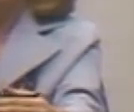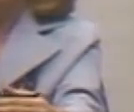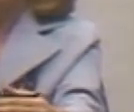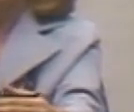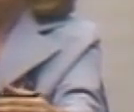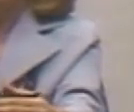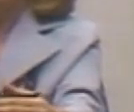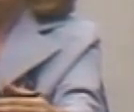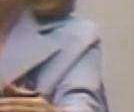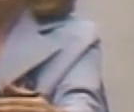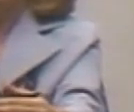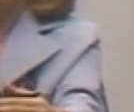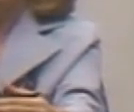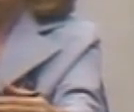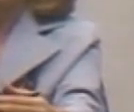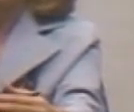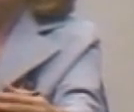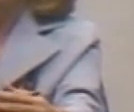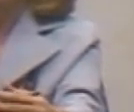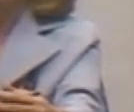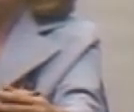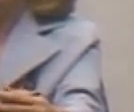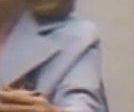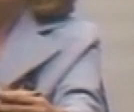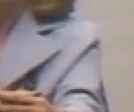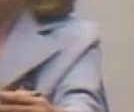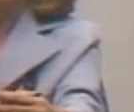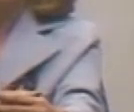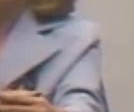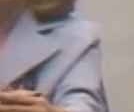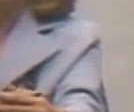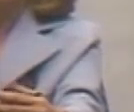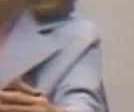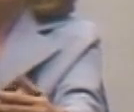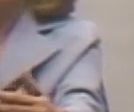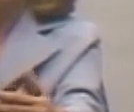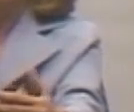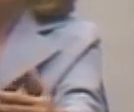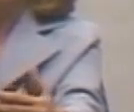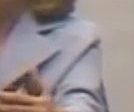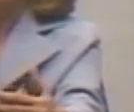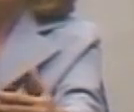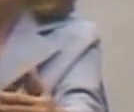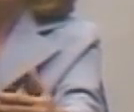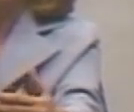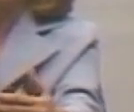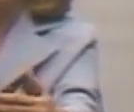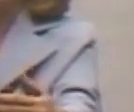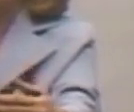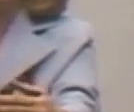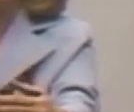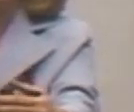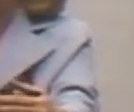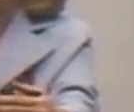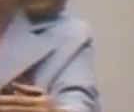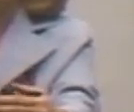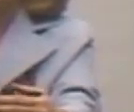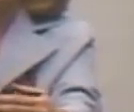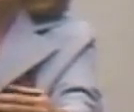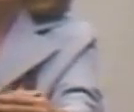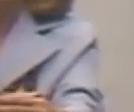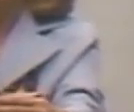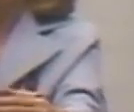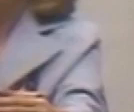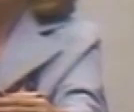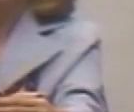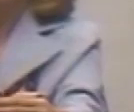directo. Lo transmitíamos por un canal que existía llamado CMT y se pegaba a BTV, el canal 8, como dice nuestro